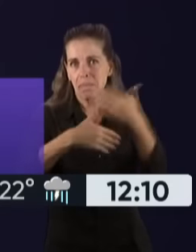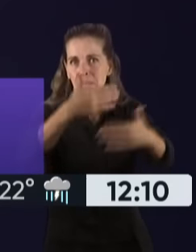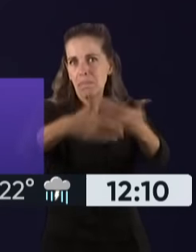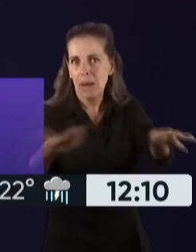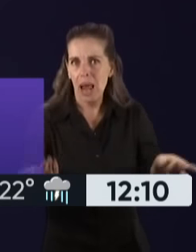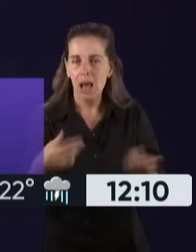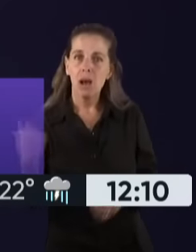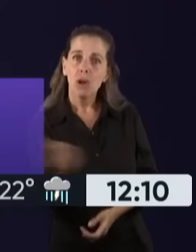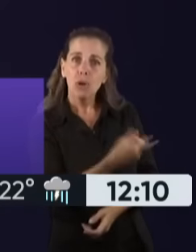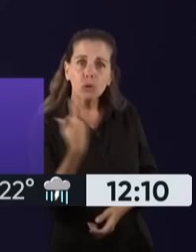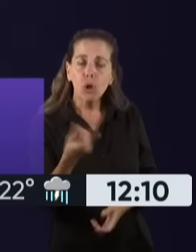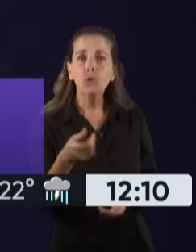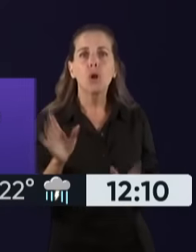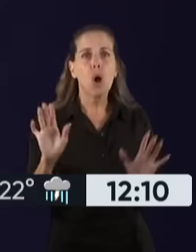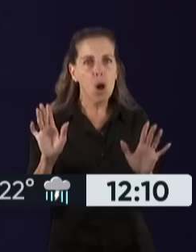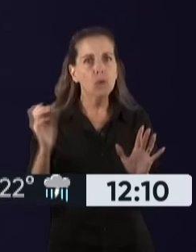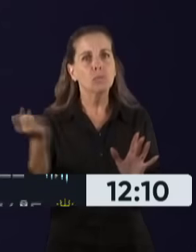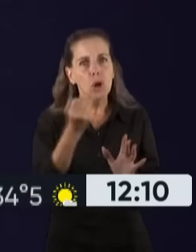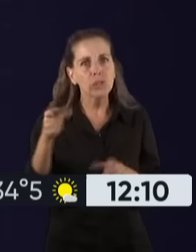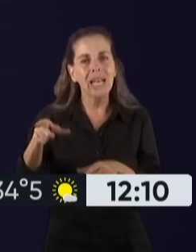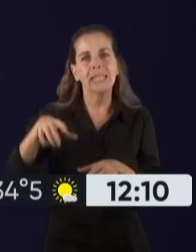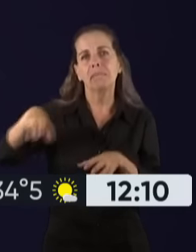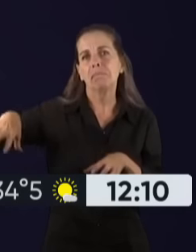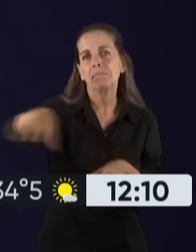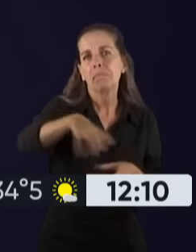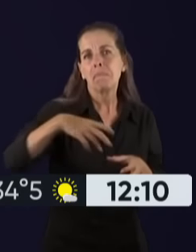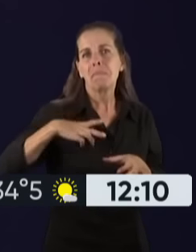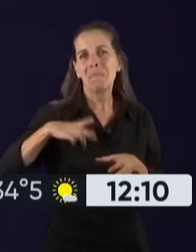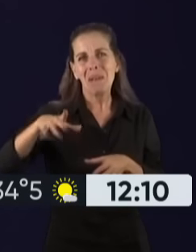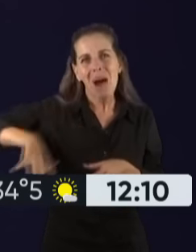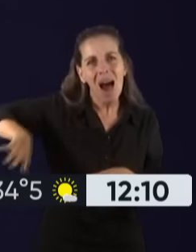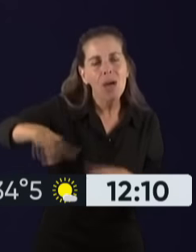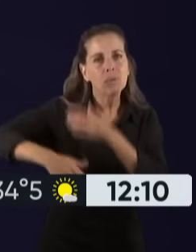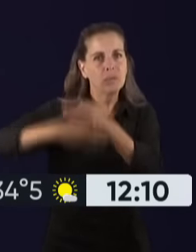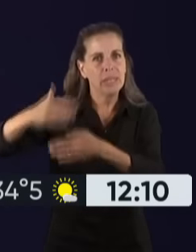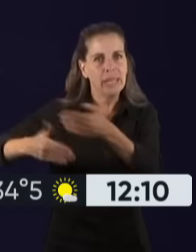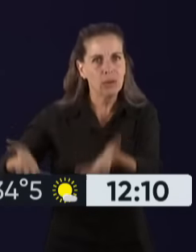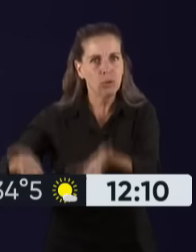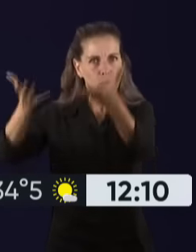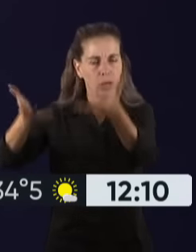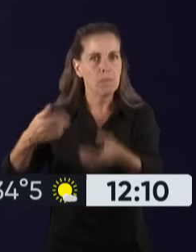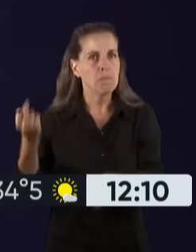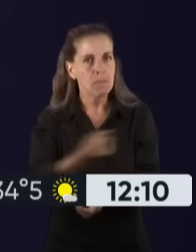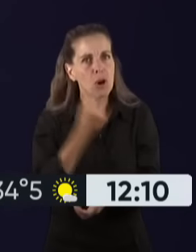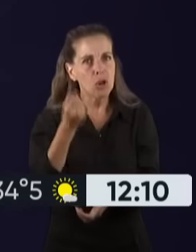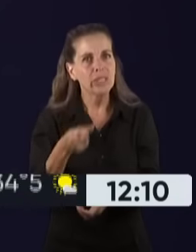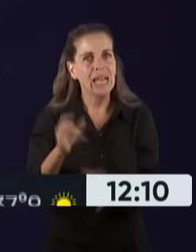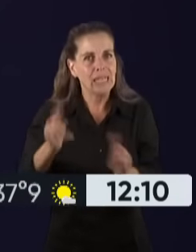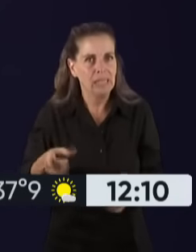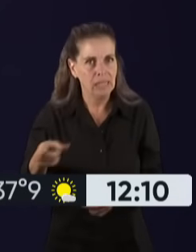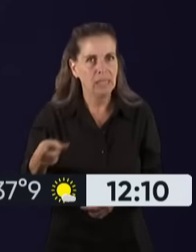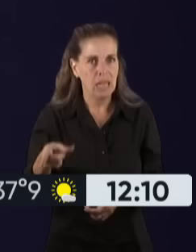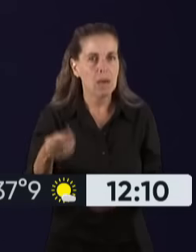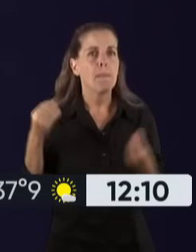para nosotros que el sector privado se desarrolle en todos sus ámbitos es fundamental Porque además